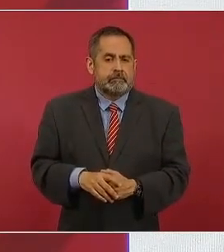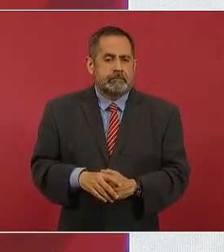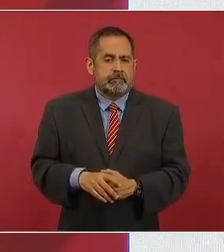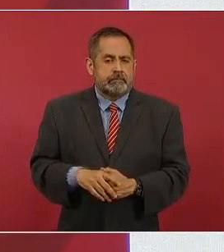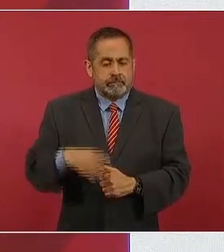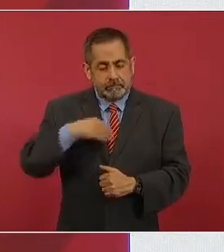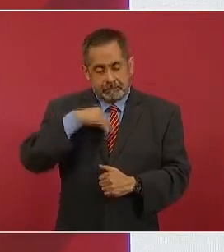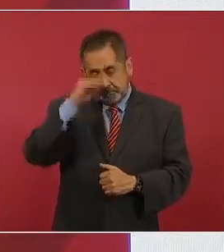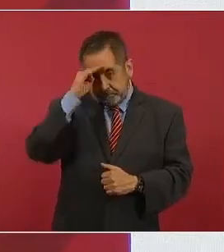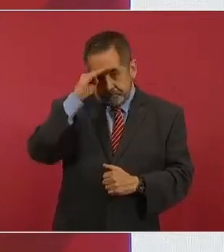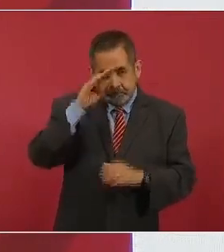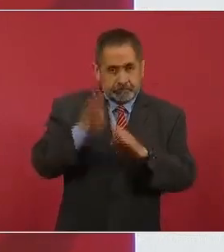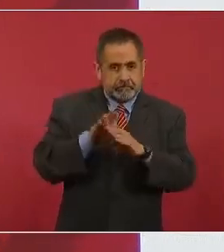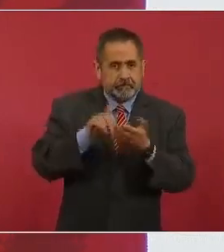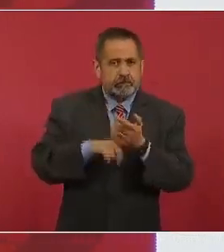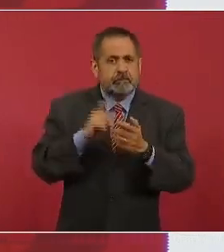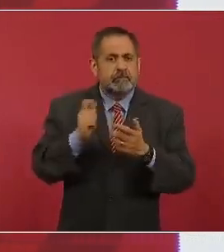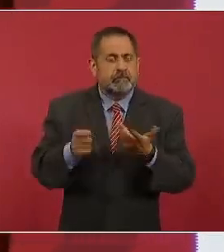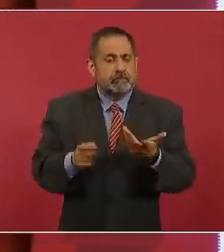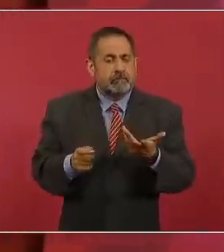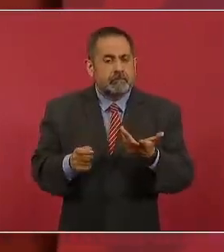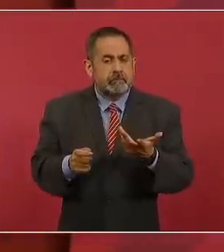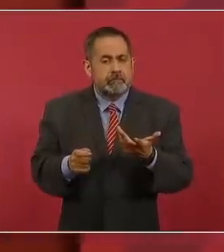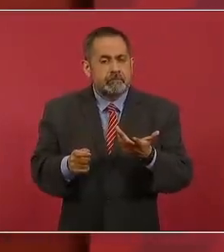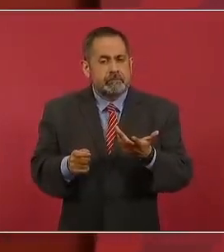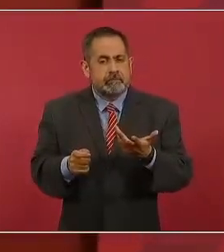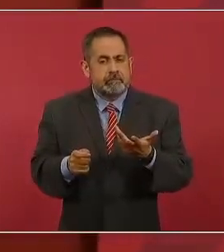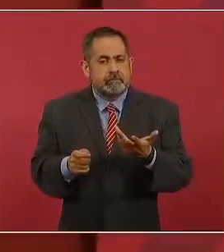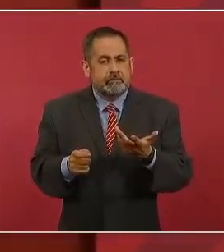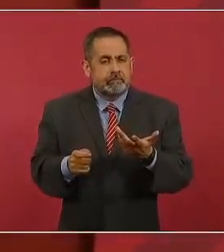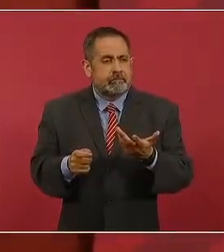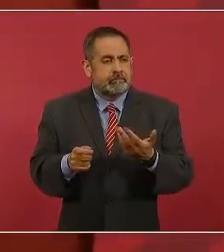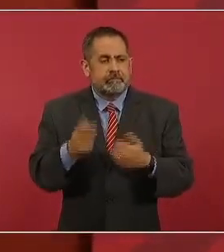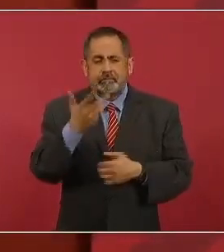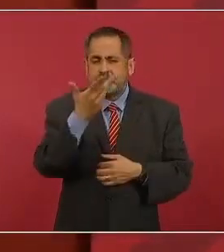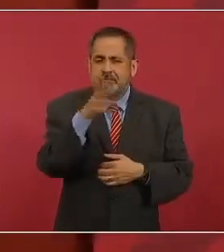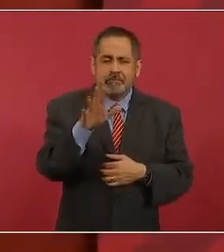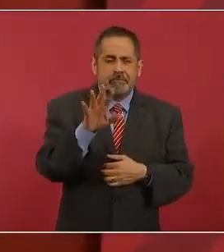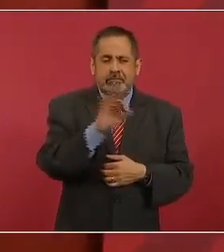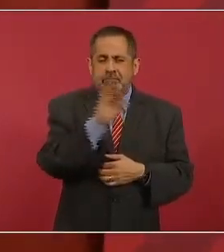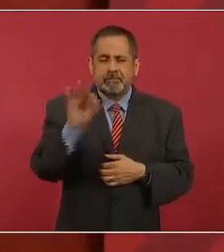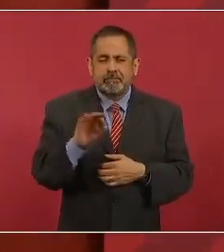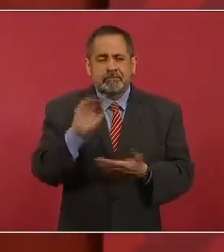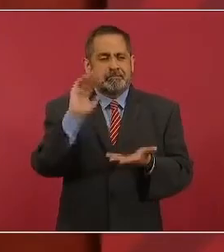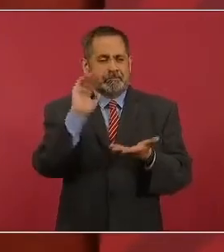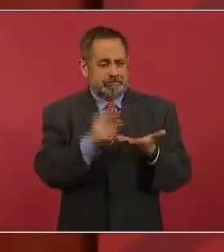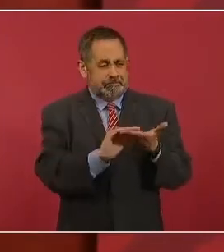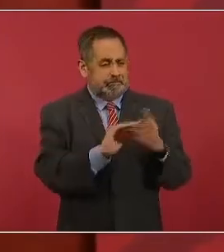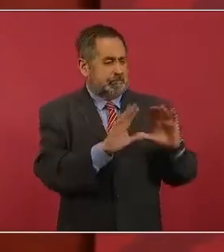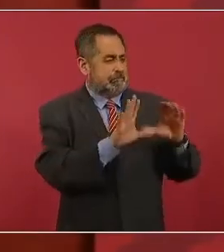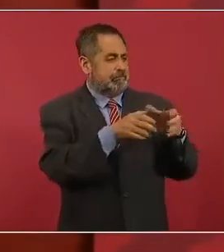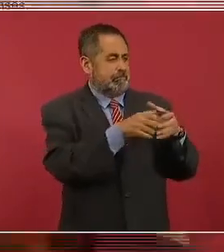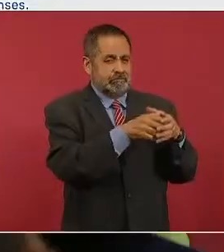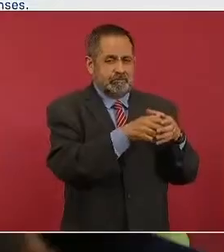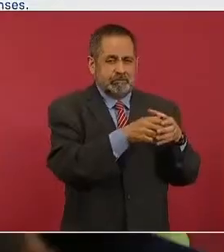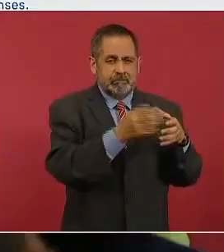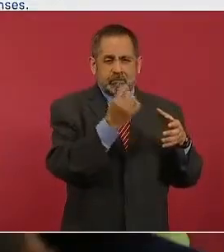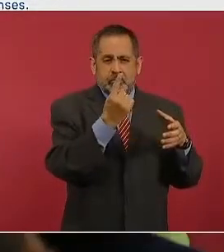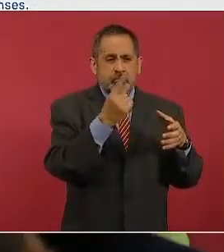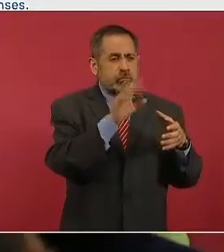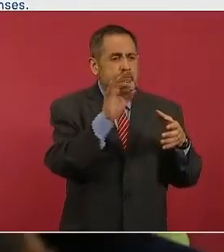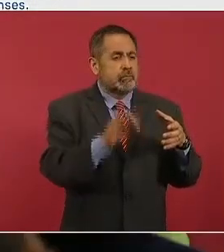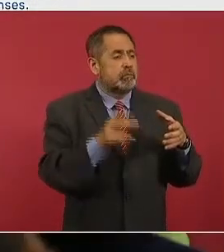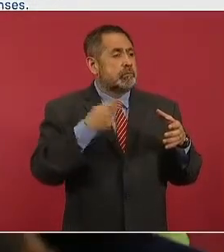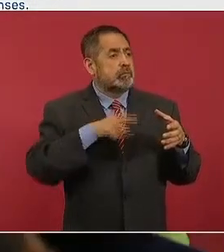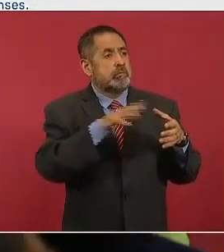Que solo se aplica a la centésima parte superior del 1% de